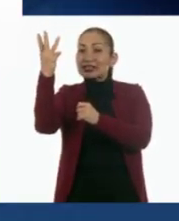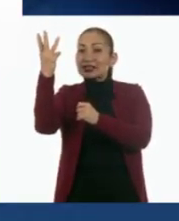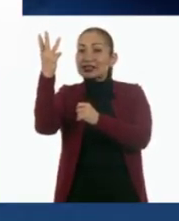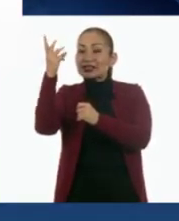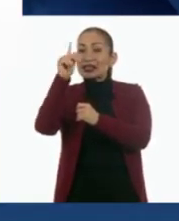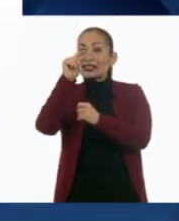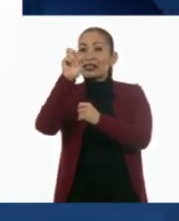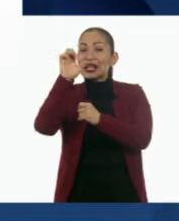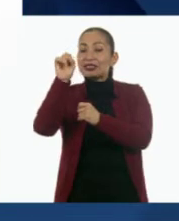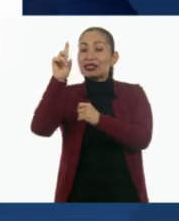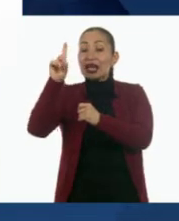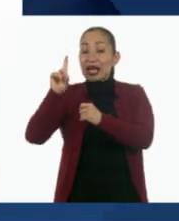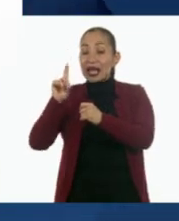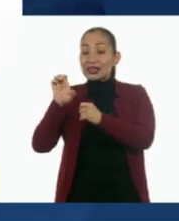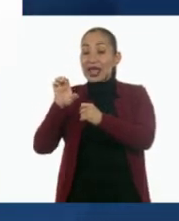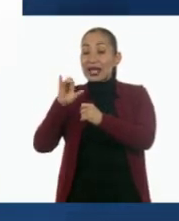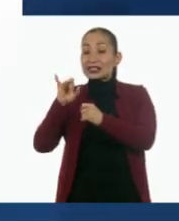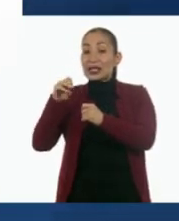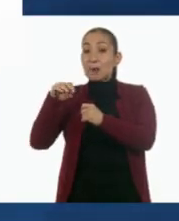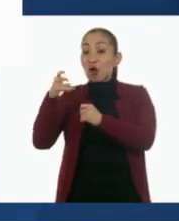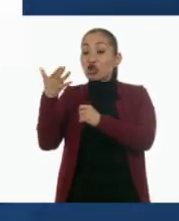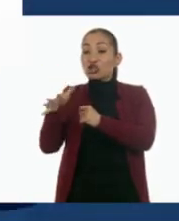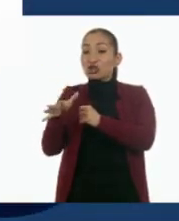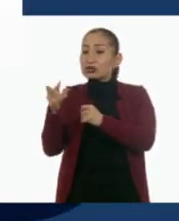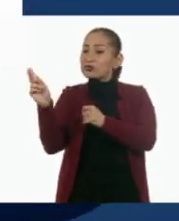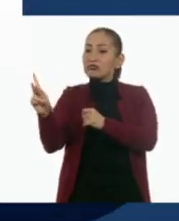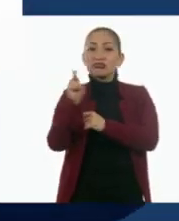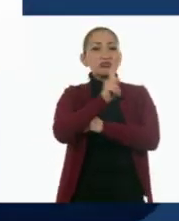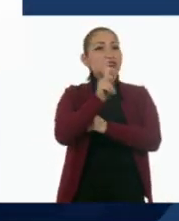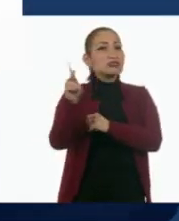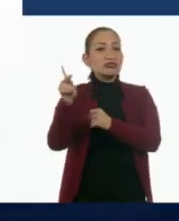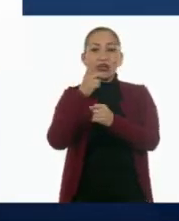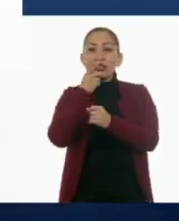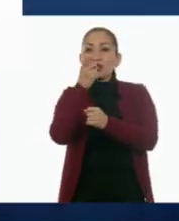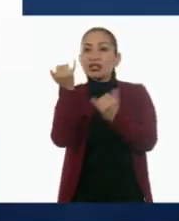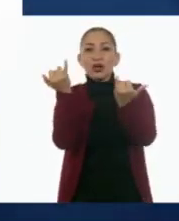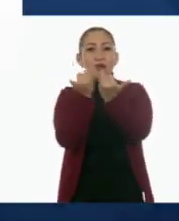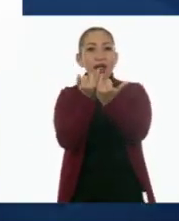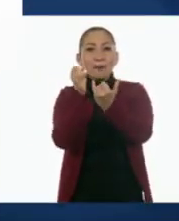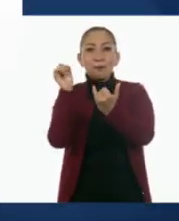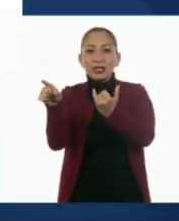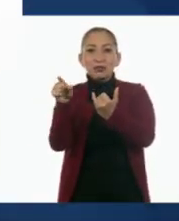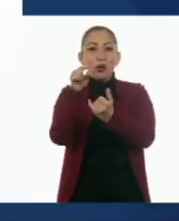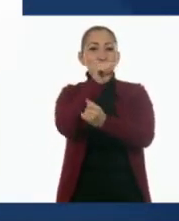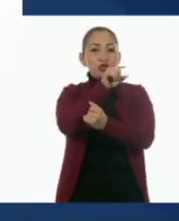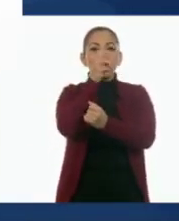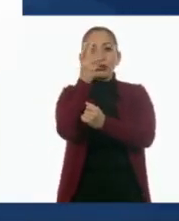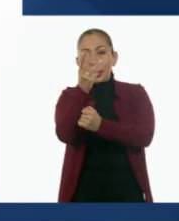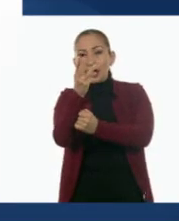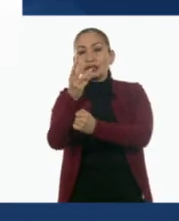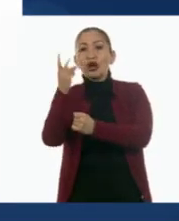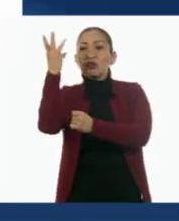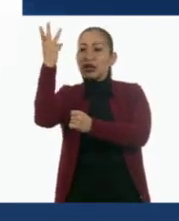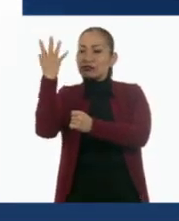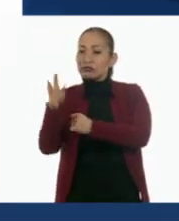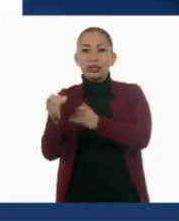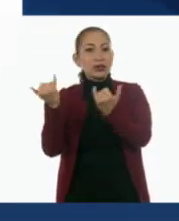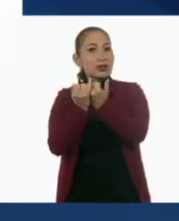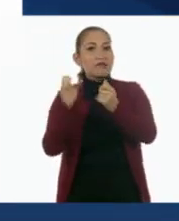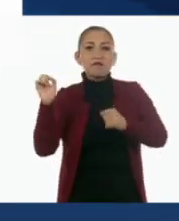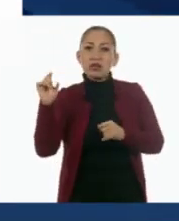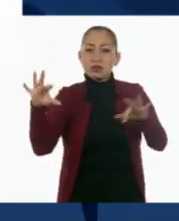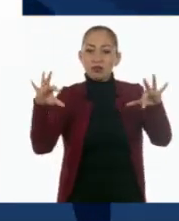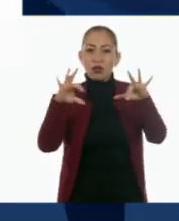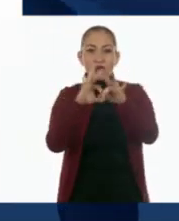Tres décimos. Así es, se lee igual idéntico que el número decimal. Uh-huh. Entonces, recuerden que se puede